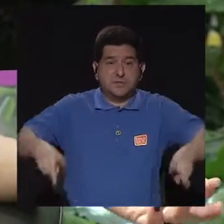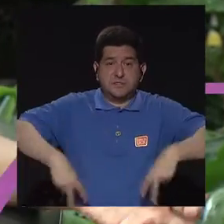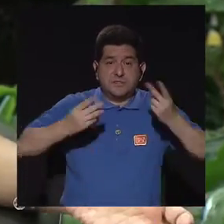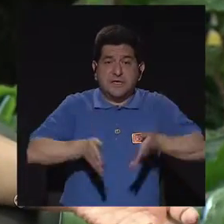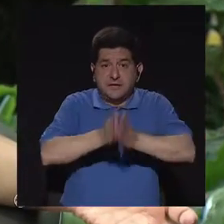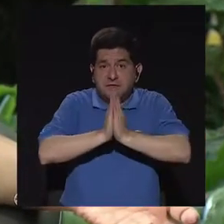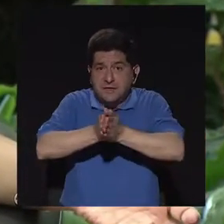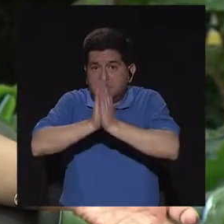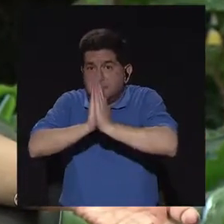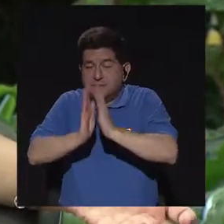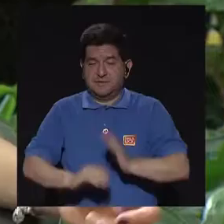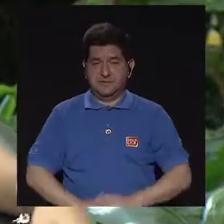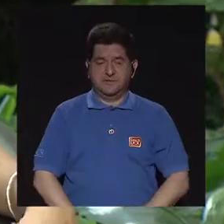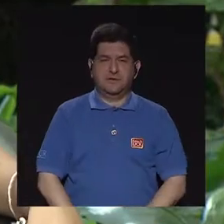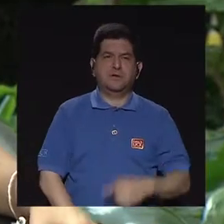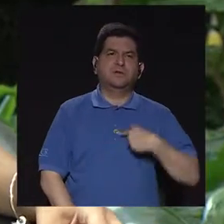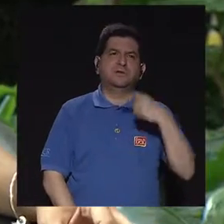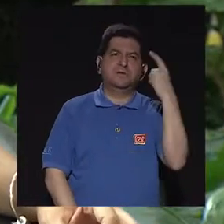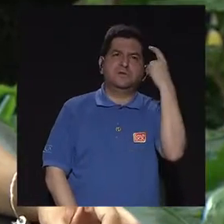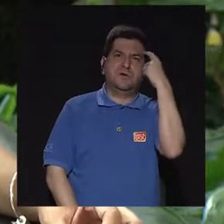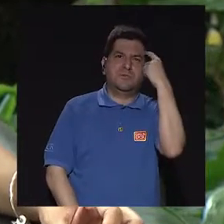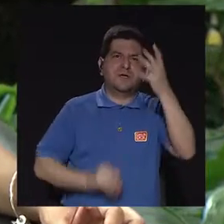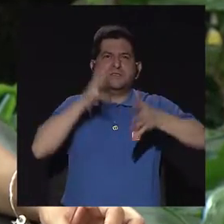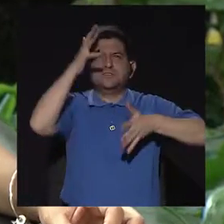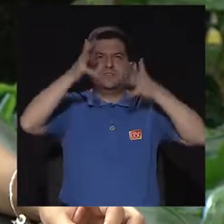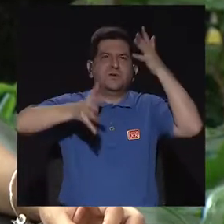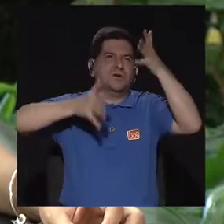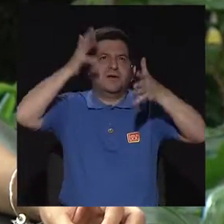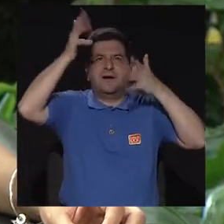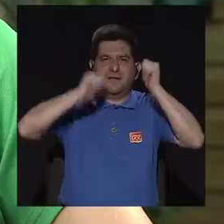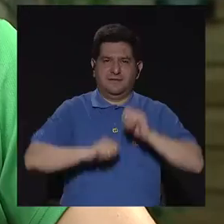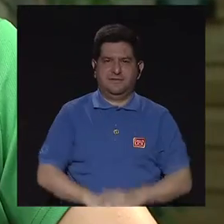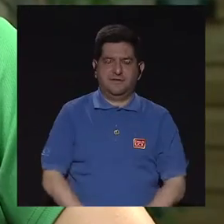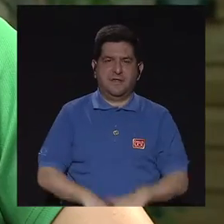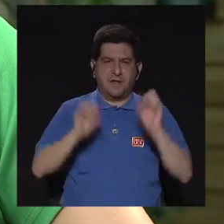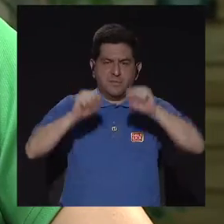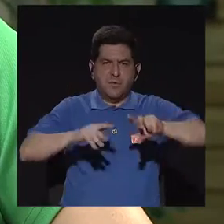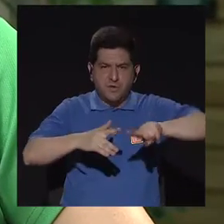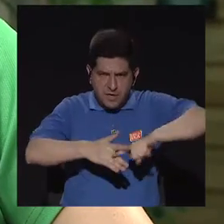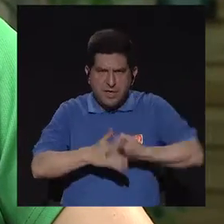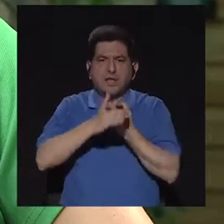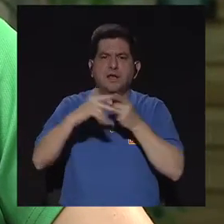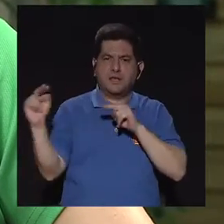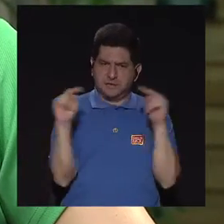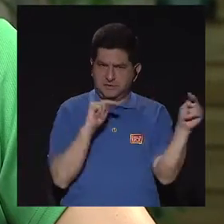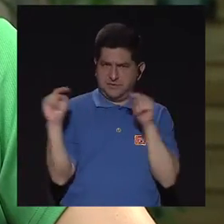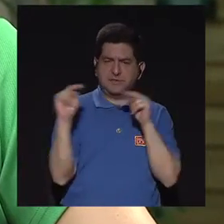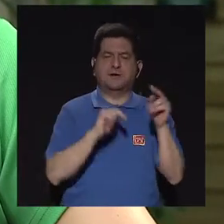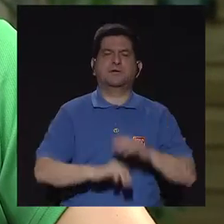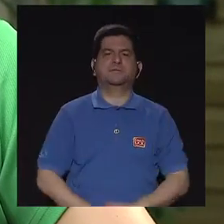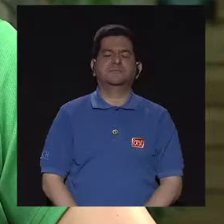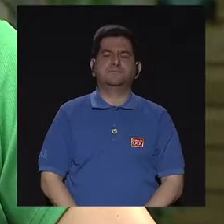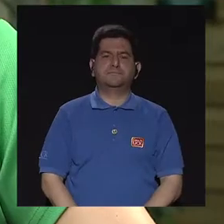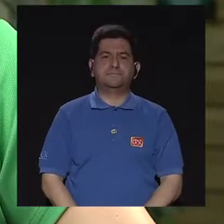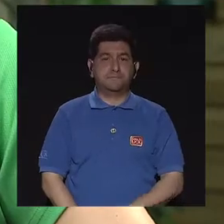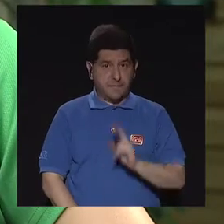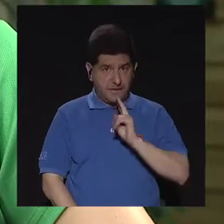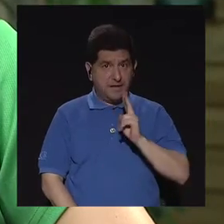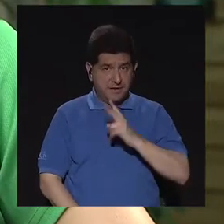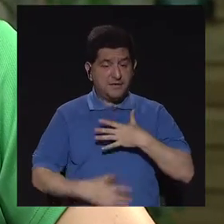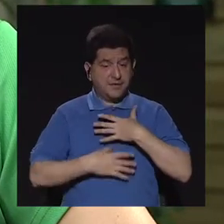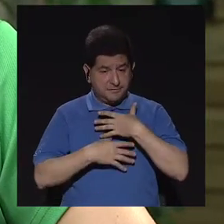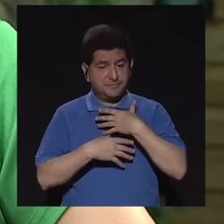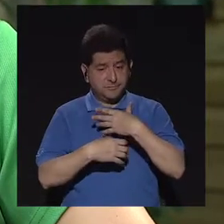vida? Tal vez yo pienso que un poquito de creatividad a veces para poder emprender un negocio, y